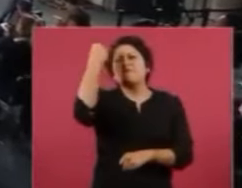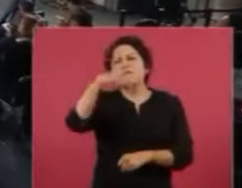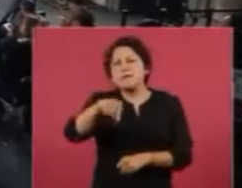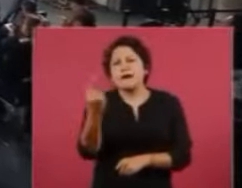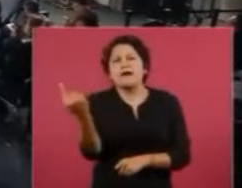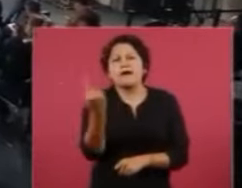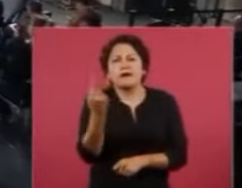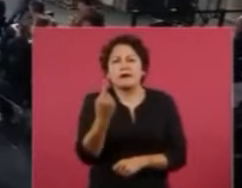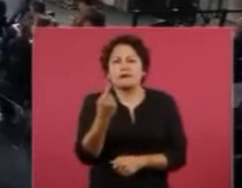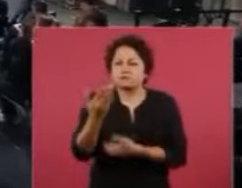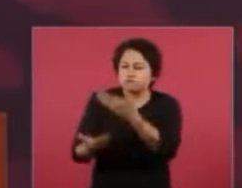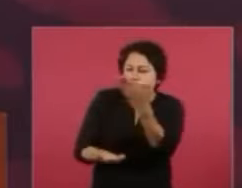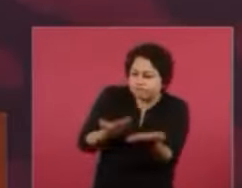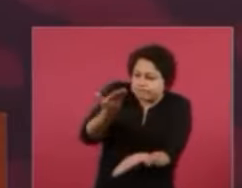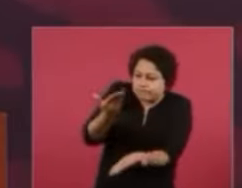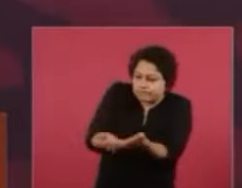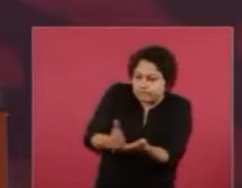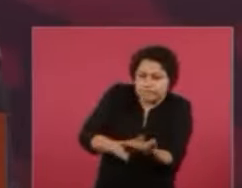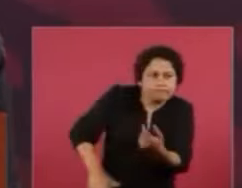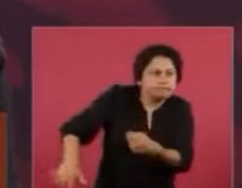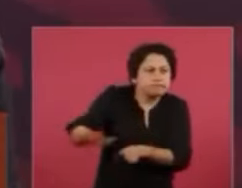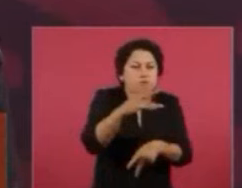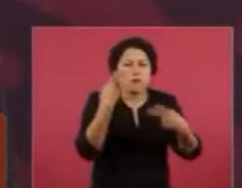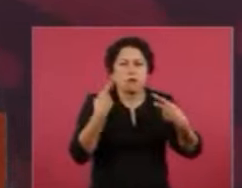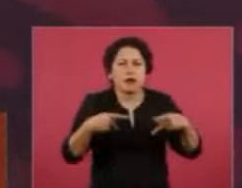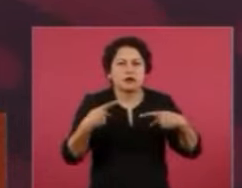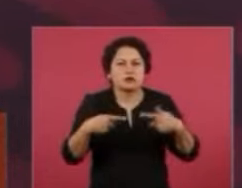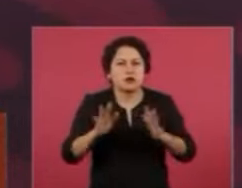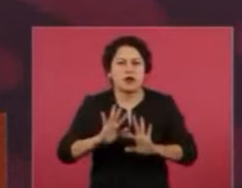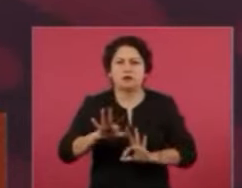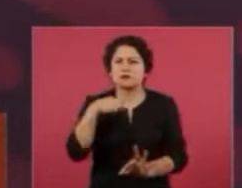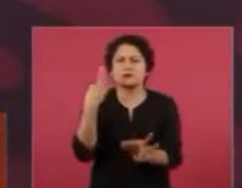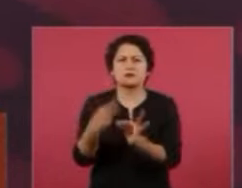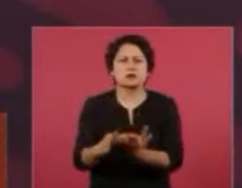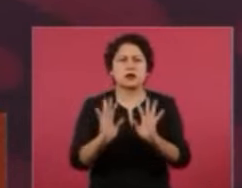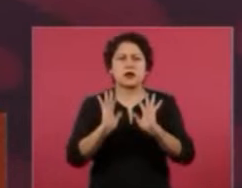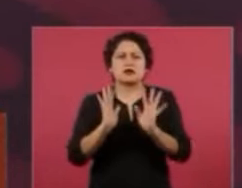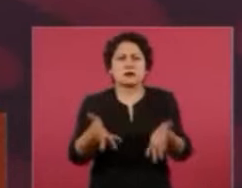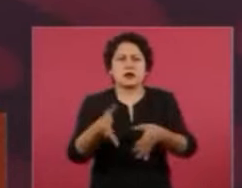no se debe de ambicionar el poder